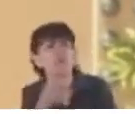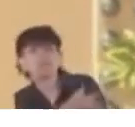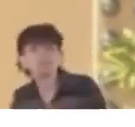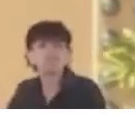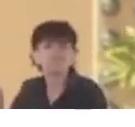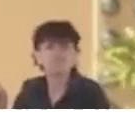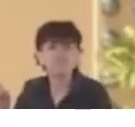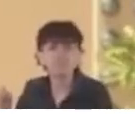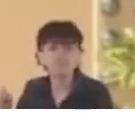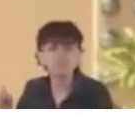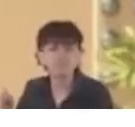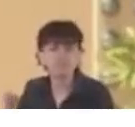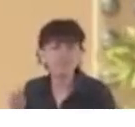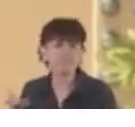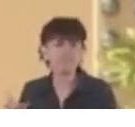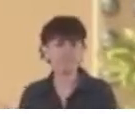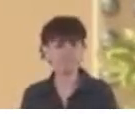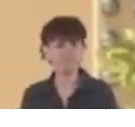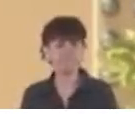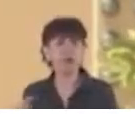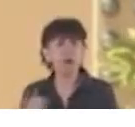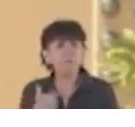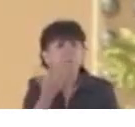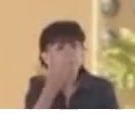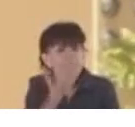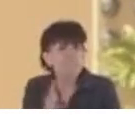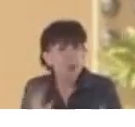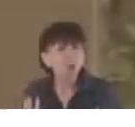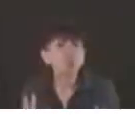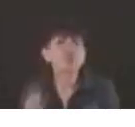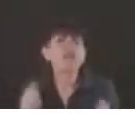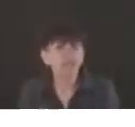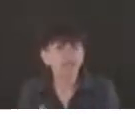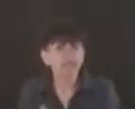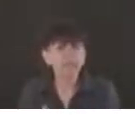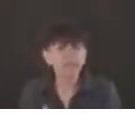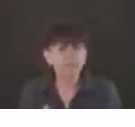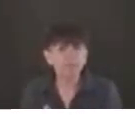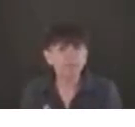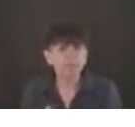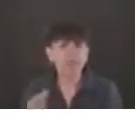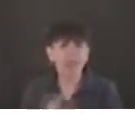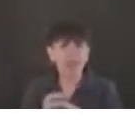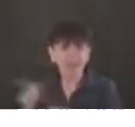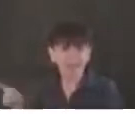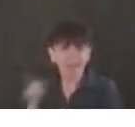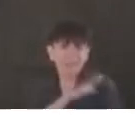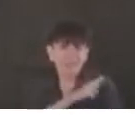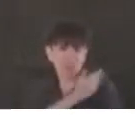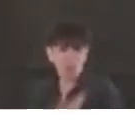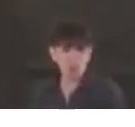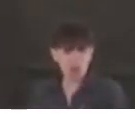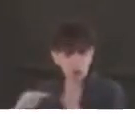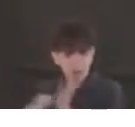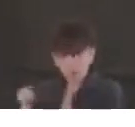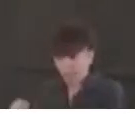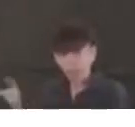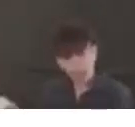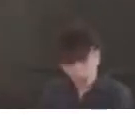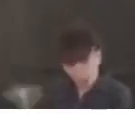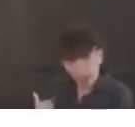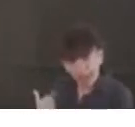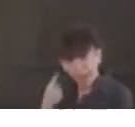cintura política y al menos en las cuestiones que él cree, digo, esto tiene que ver más con su ideología, es un hombre que en esas